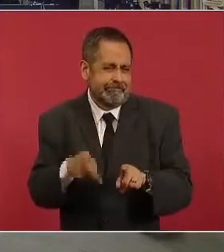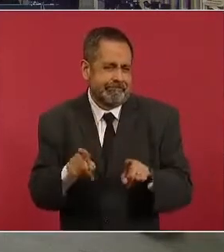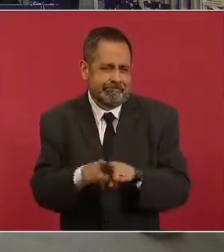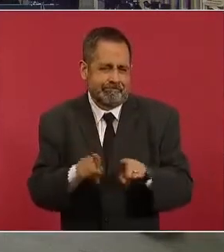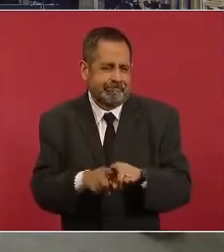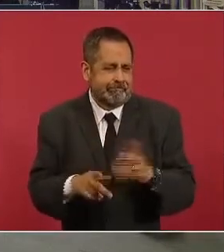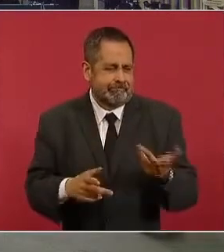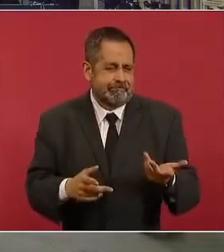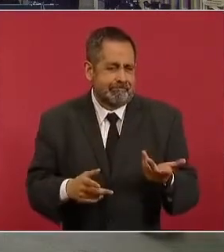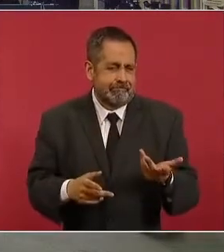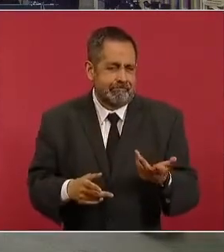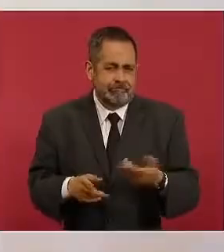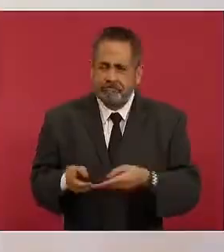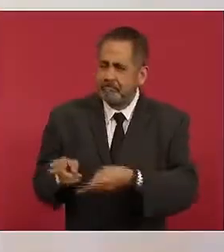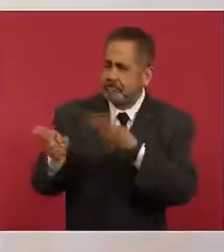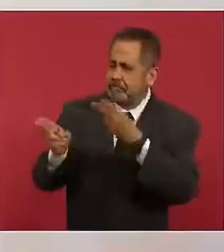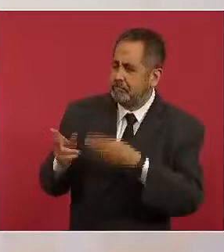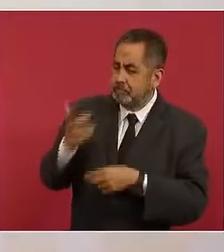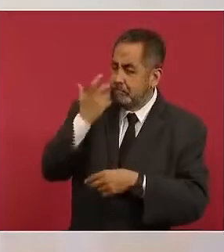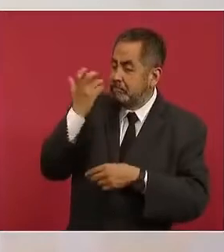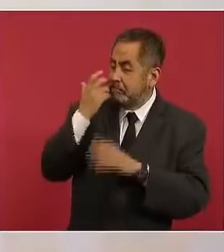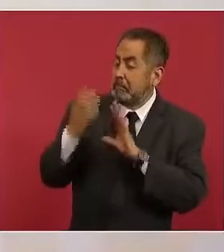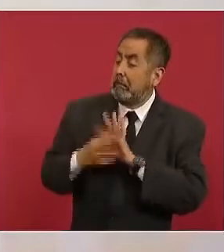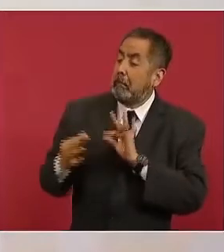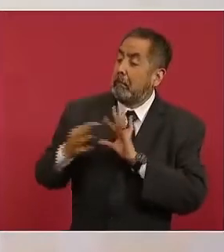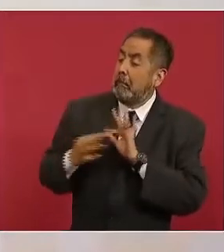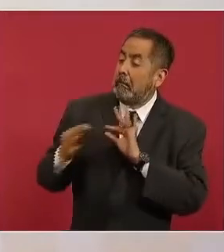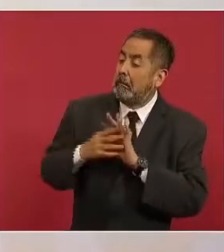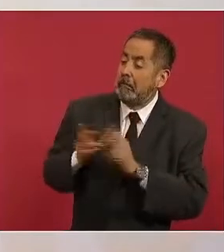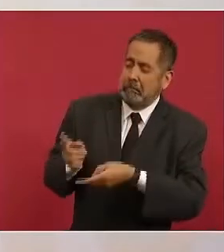Deja de estar de salamero.